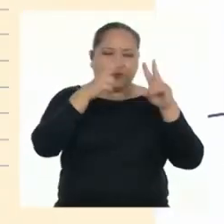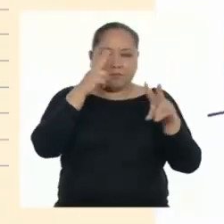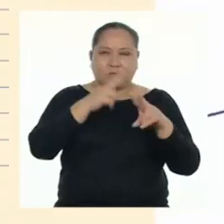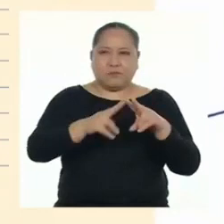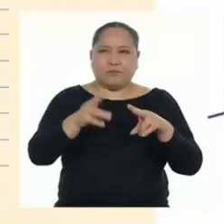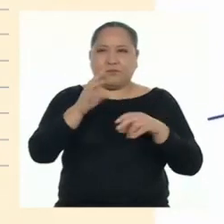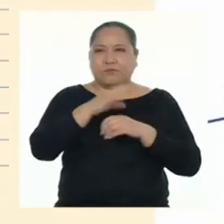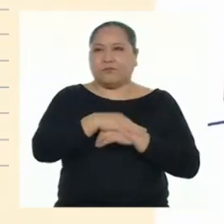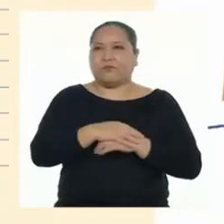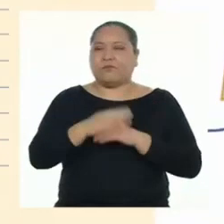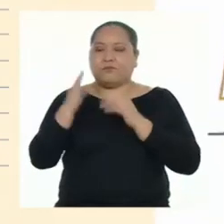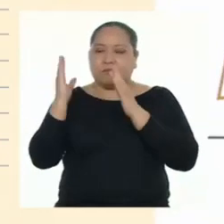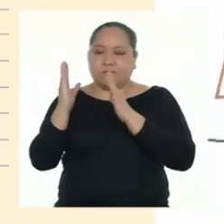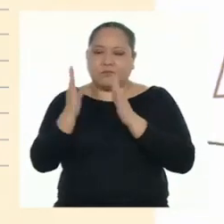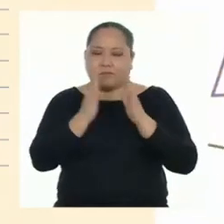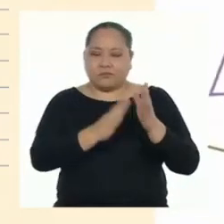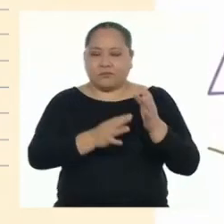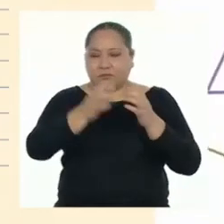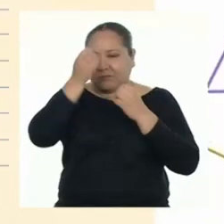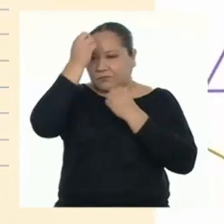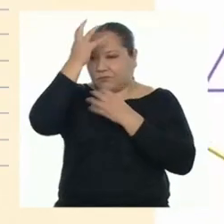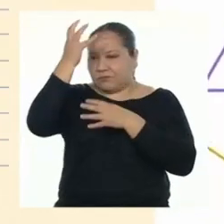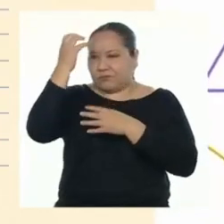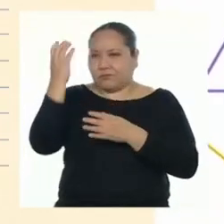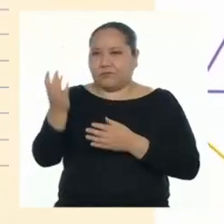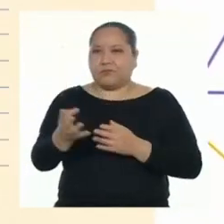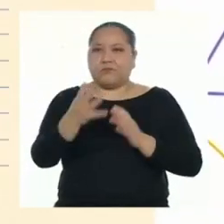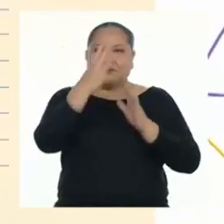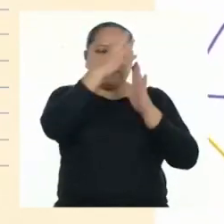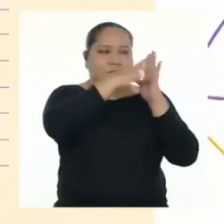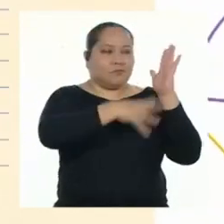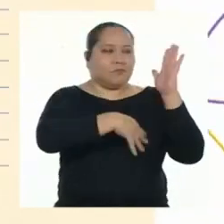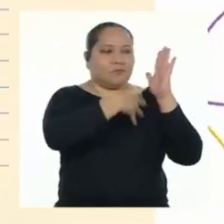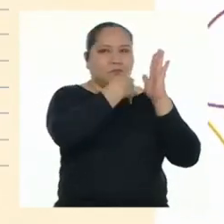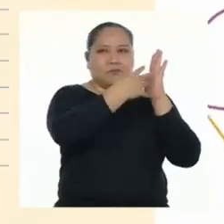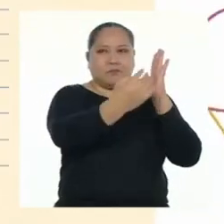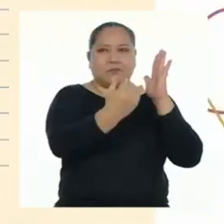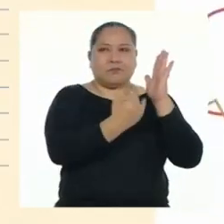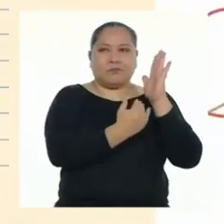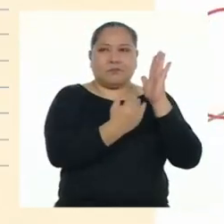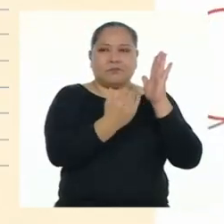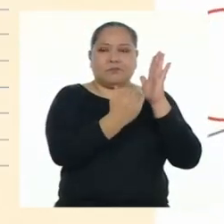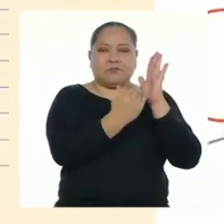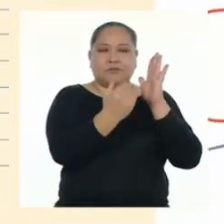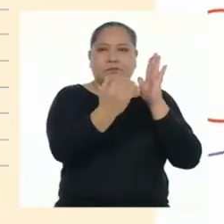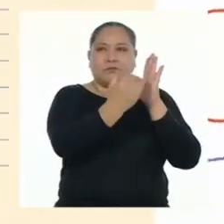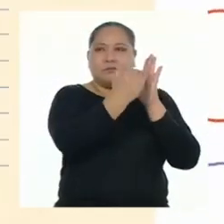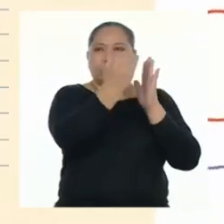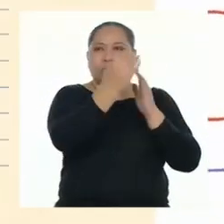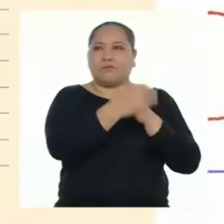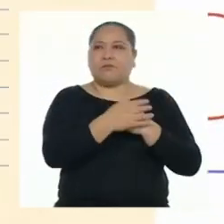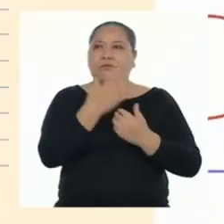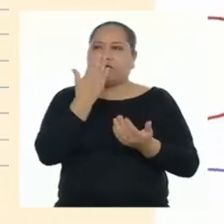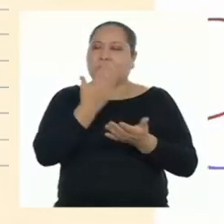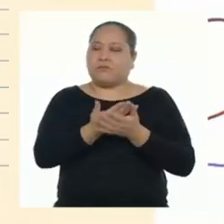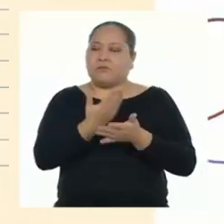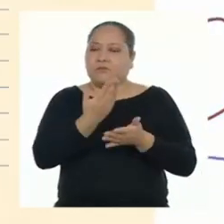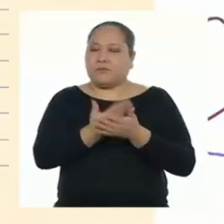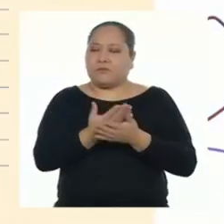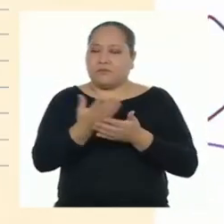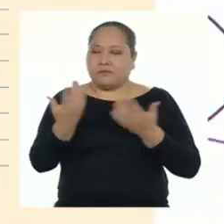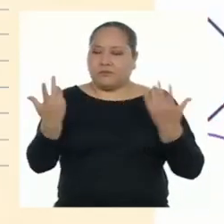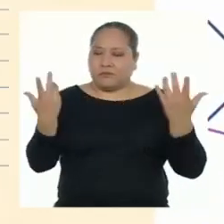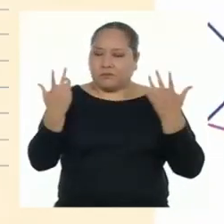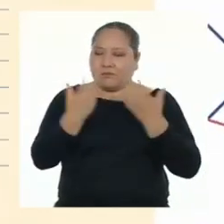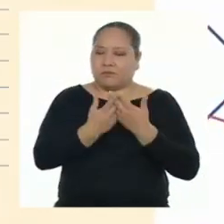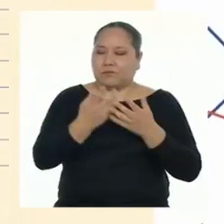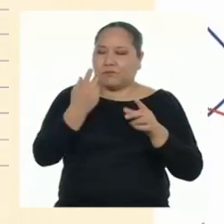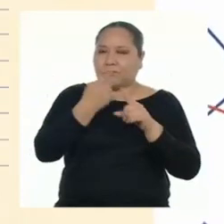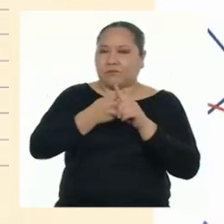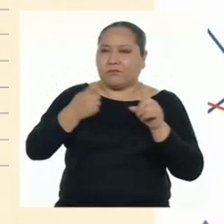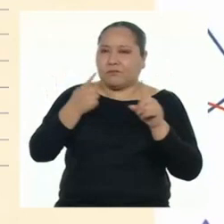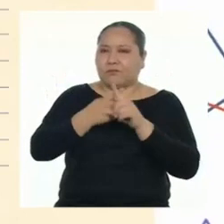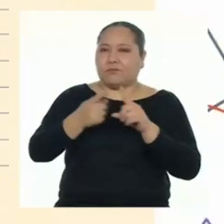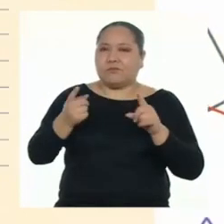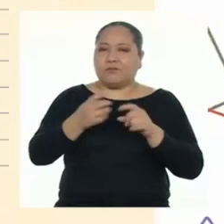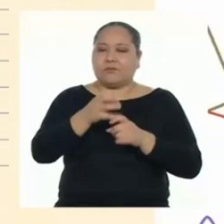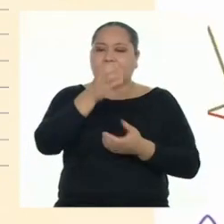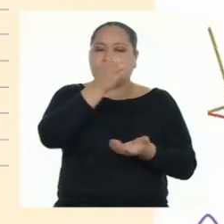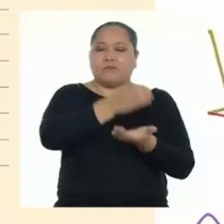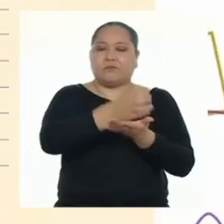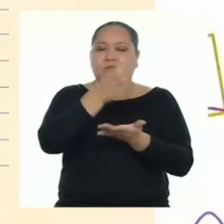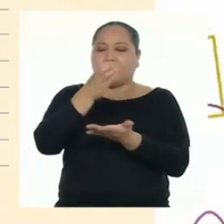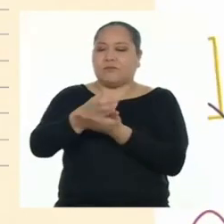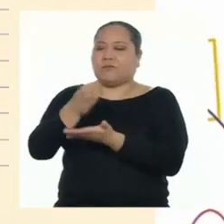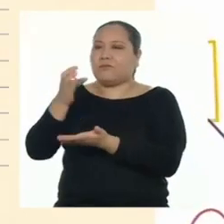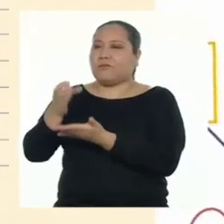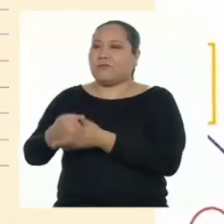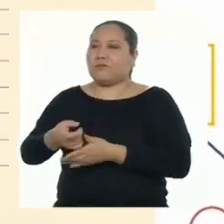observación, organización de nuestros datos y elaborar las gráficas, debemos analizar datos obtenidos con relación a las diferentes muestras